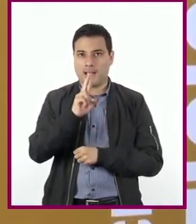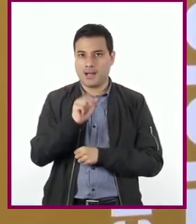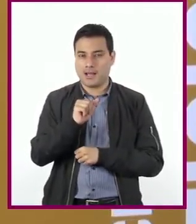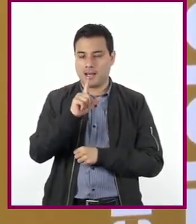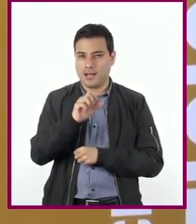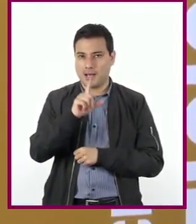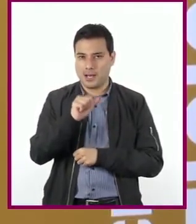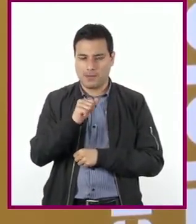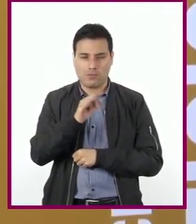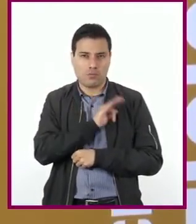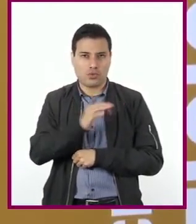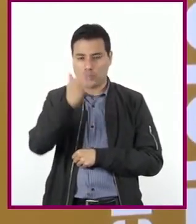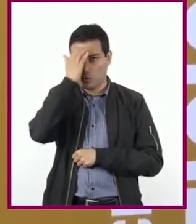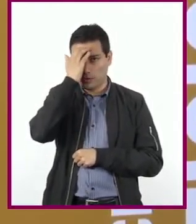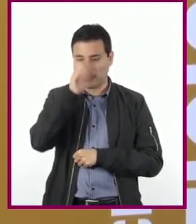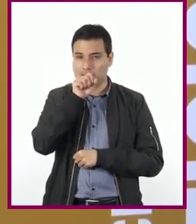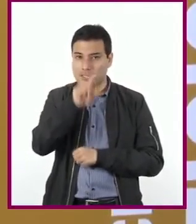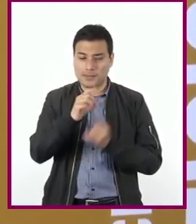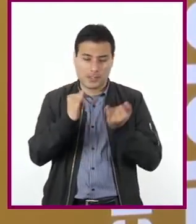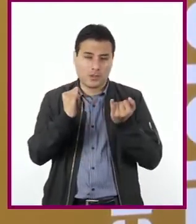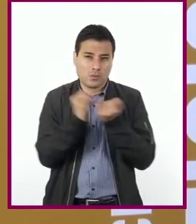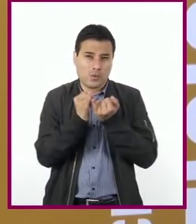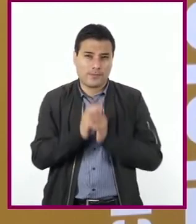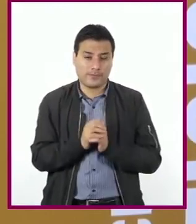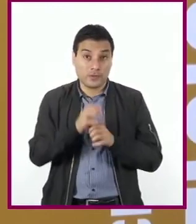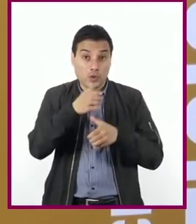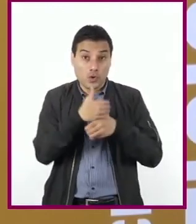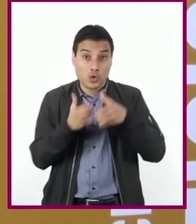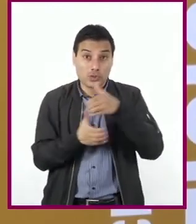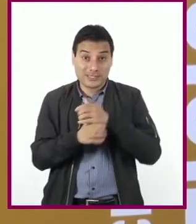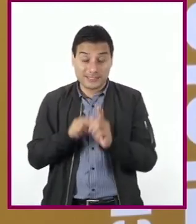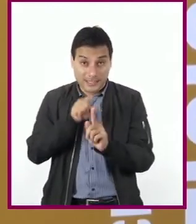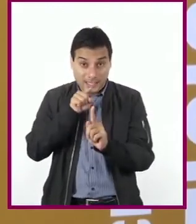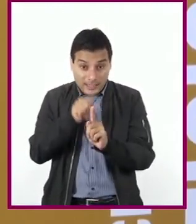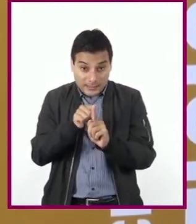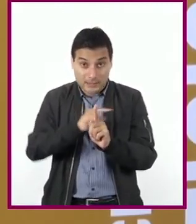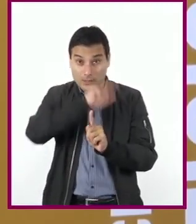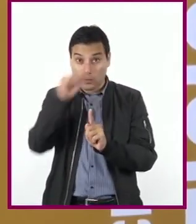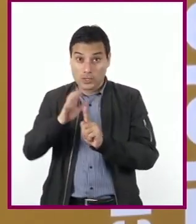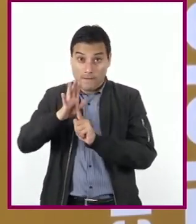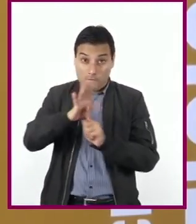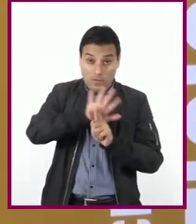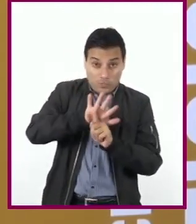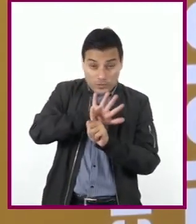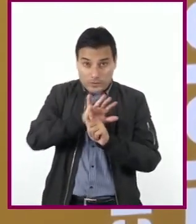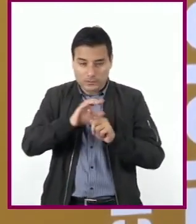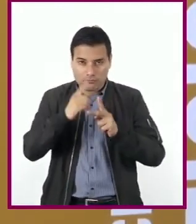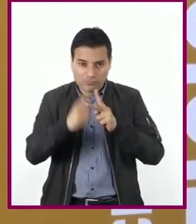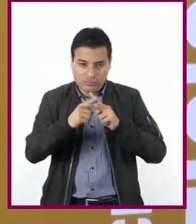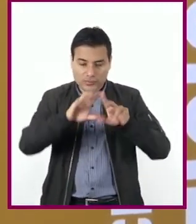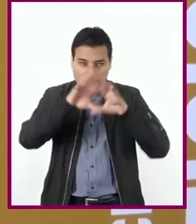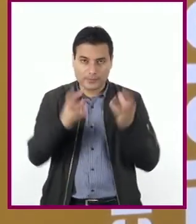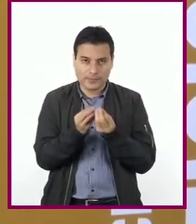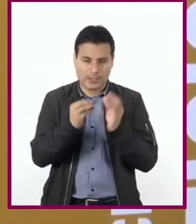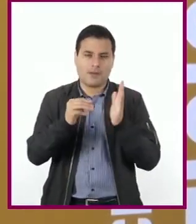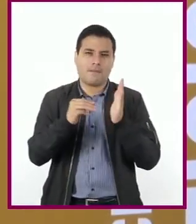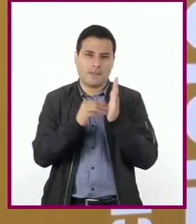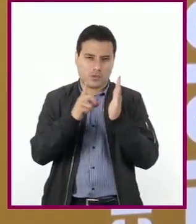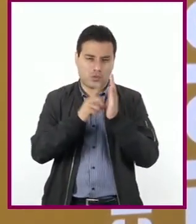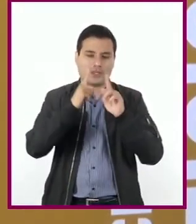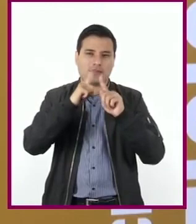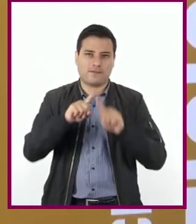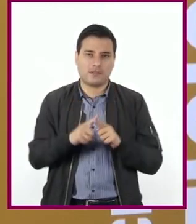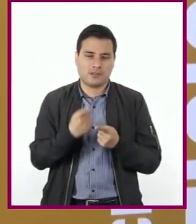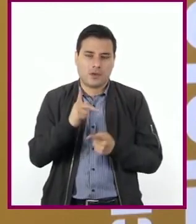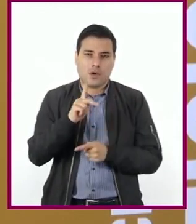Podemos conocer también la resultante de un cuerpo al que se le aplican diferentes fuerzas usando métodos gráficos como el método